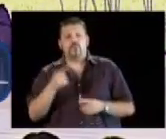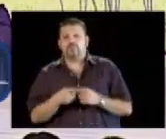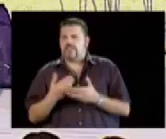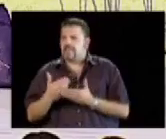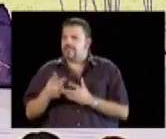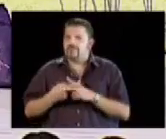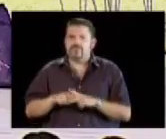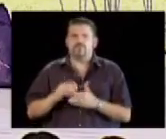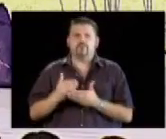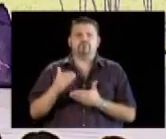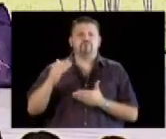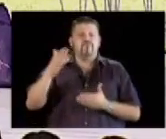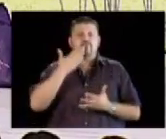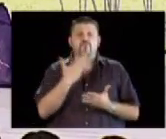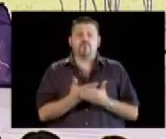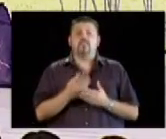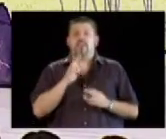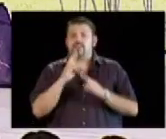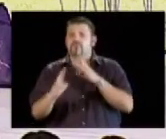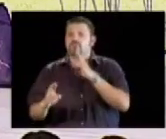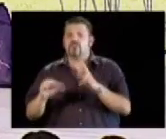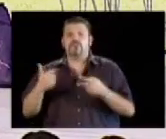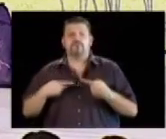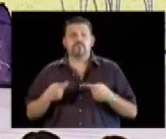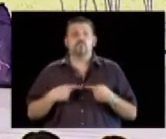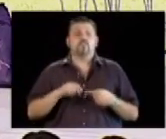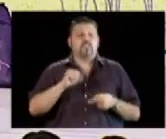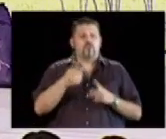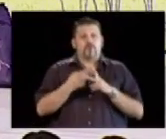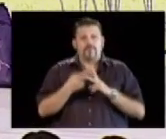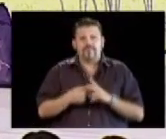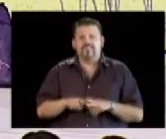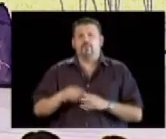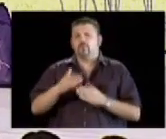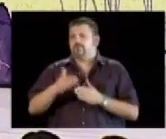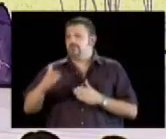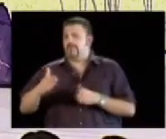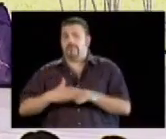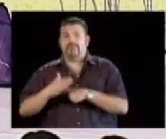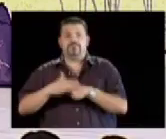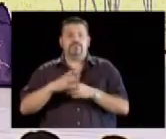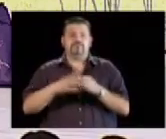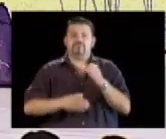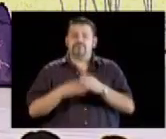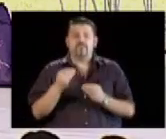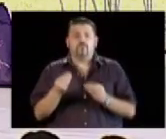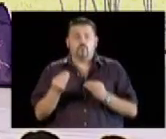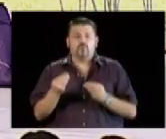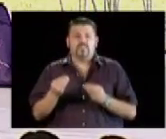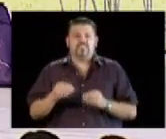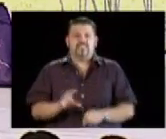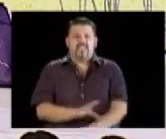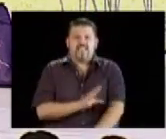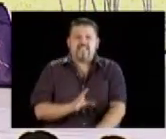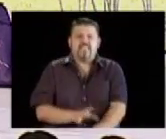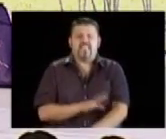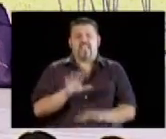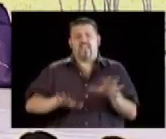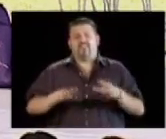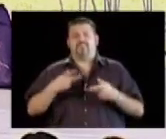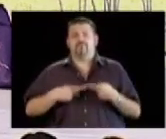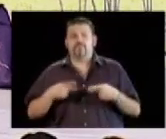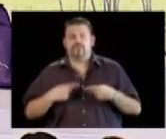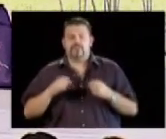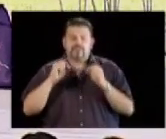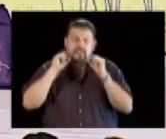variados como el Magnus, en algunos lados se llama Biocross, para la energía, para tener mucha energía cuando nos levantamos en la mañana.